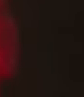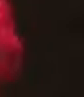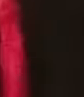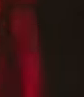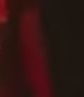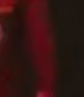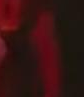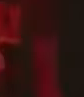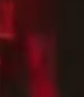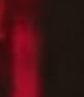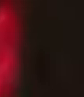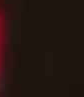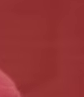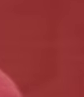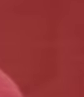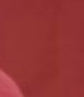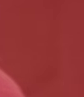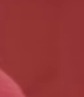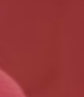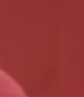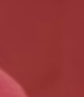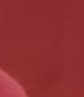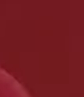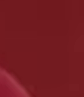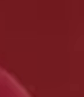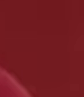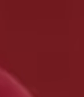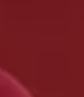Pagan por ser tendencia